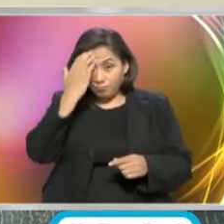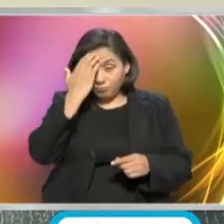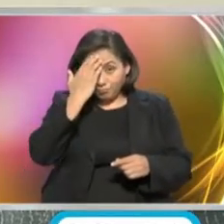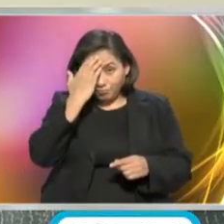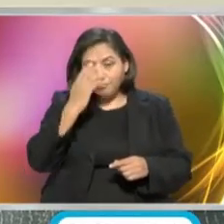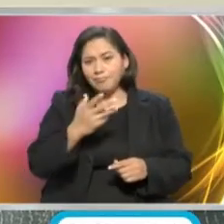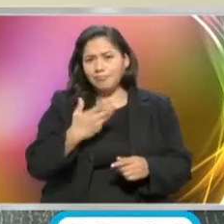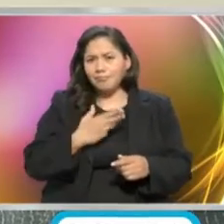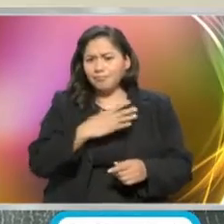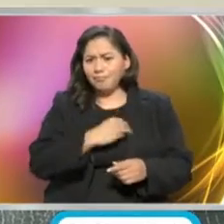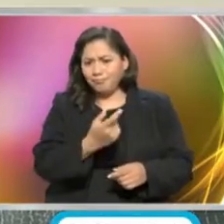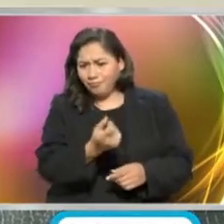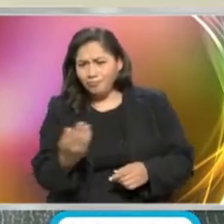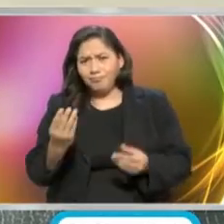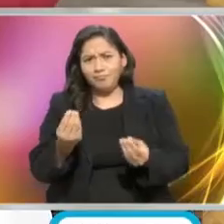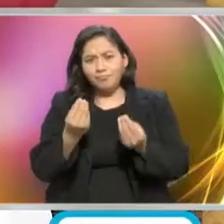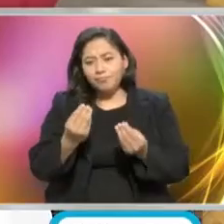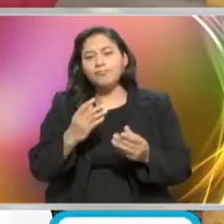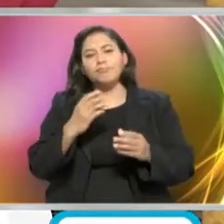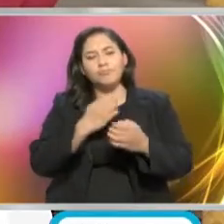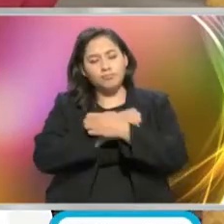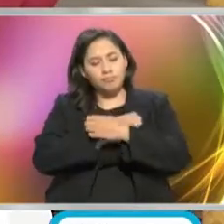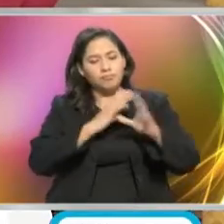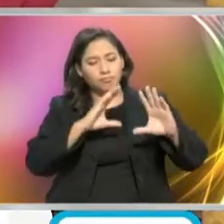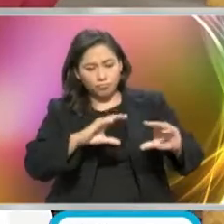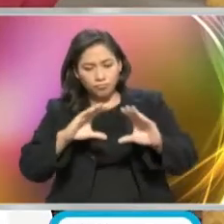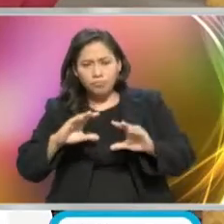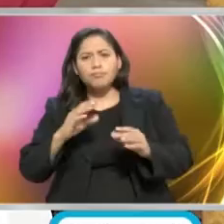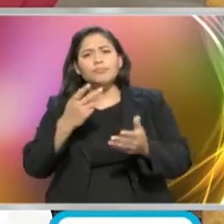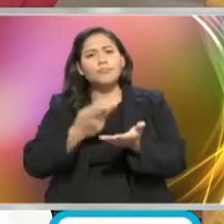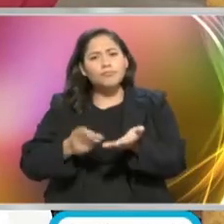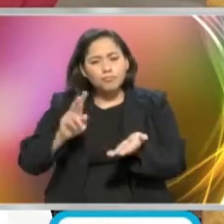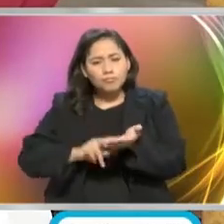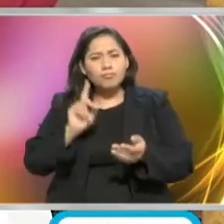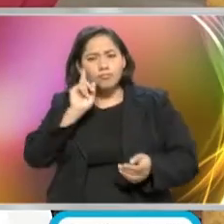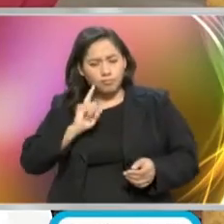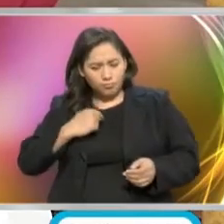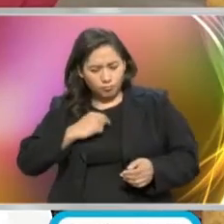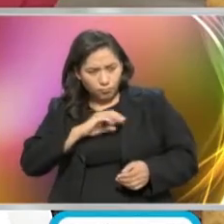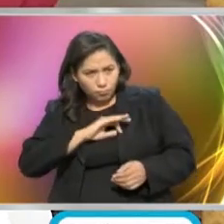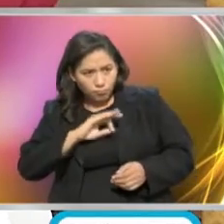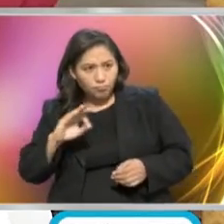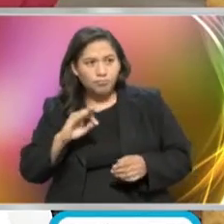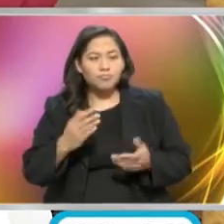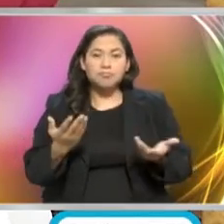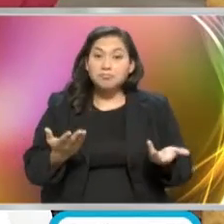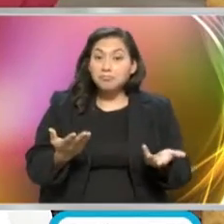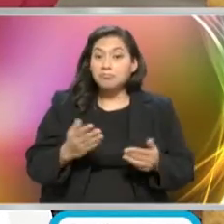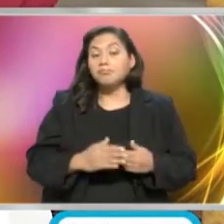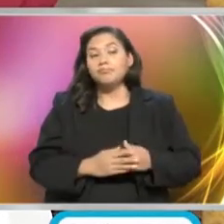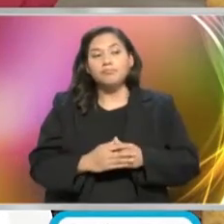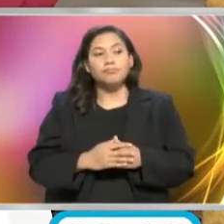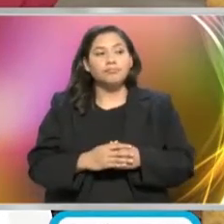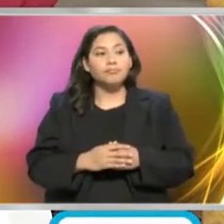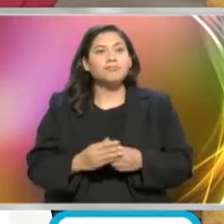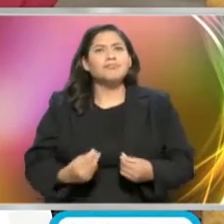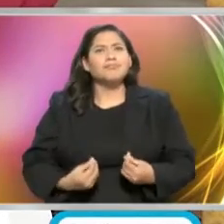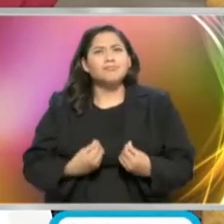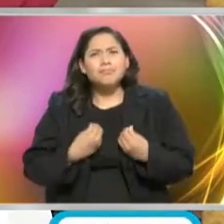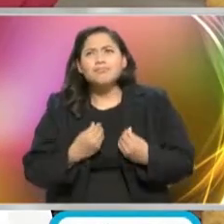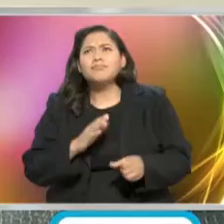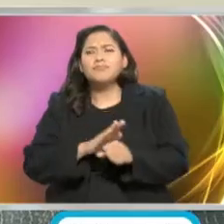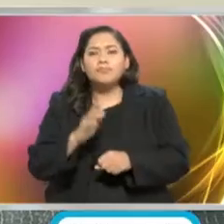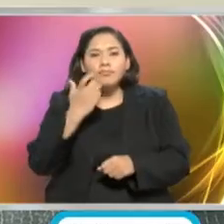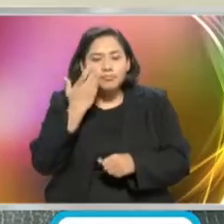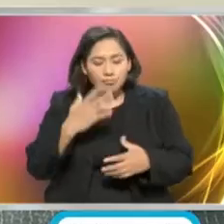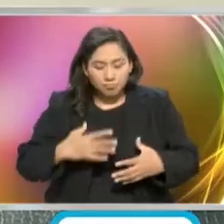tiene cantidad de hijos y además los va educando, ¿no? Sino que puede ella ir optando por el tipo pues, de vida que quiere o de maternidad también